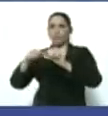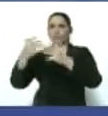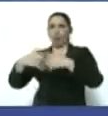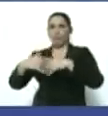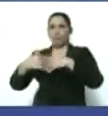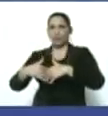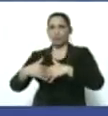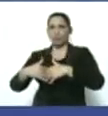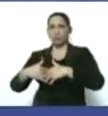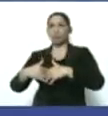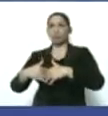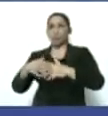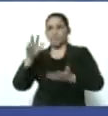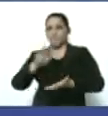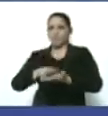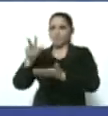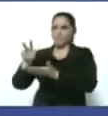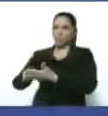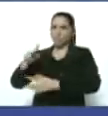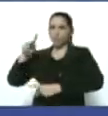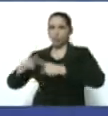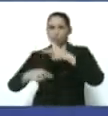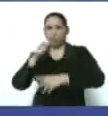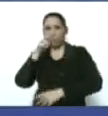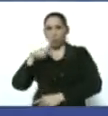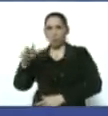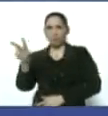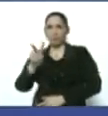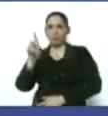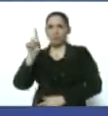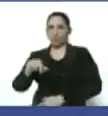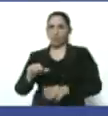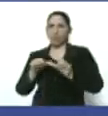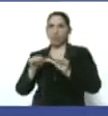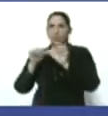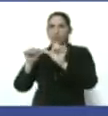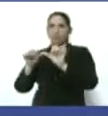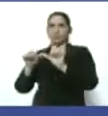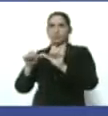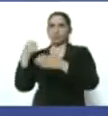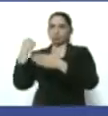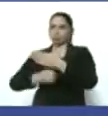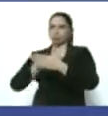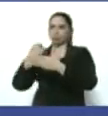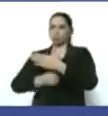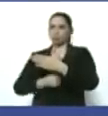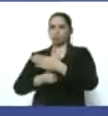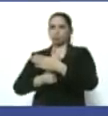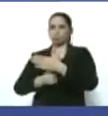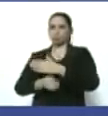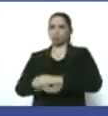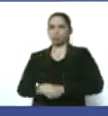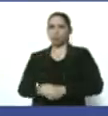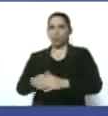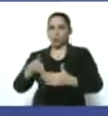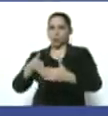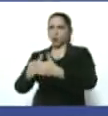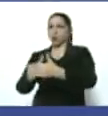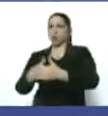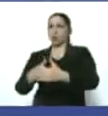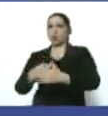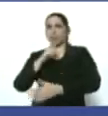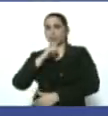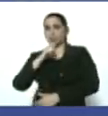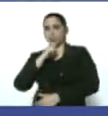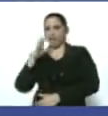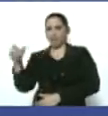continuar con el aporte productivo al pueblo venezolano y, por supuesto, para seguir luchando y en batalla contra las adversidades